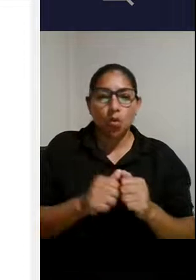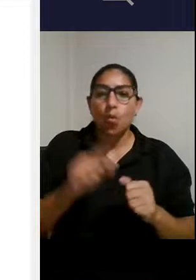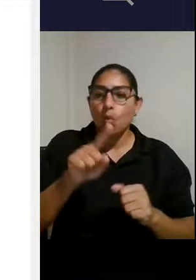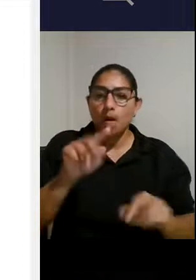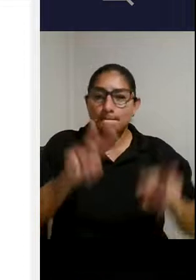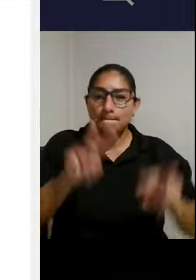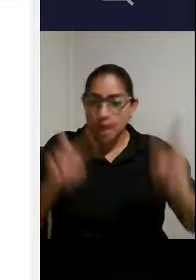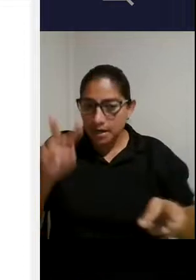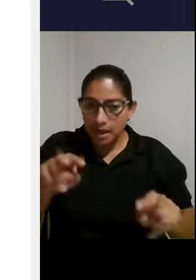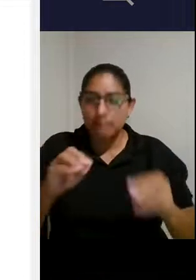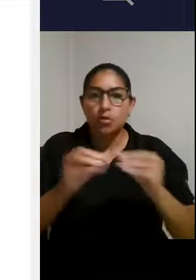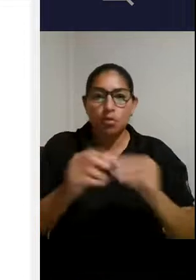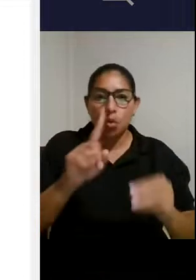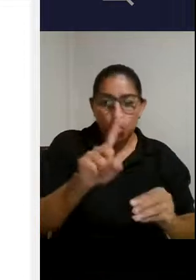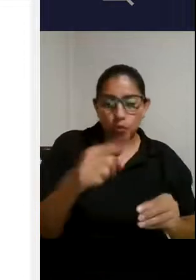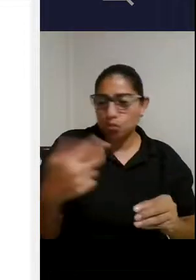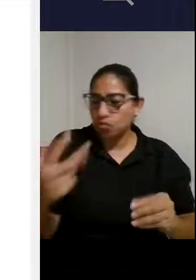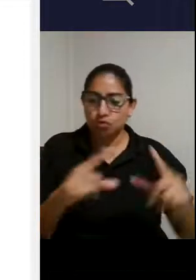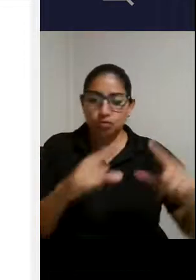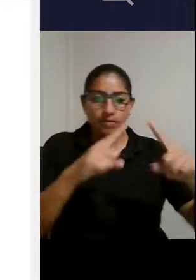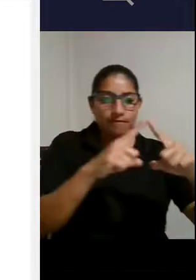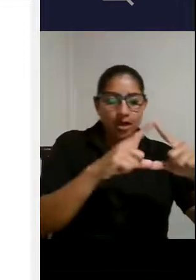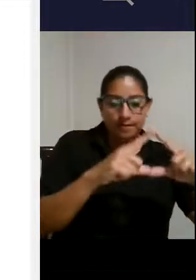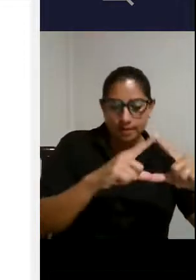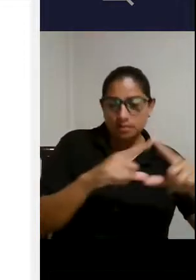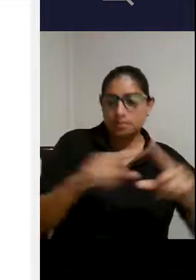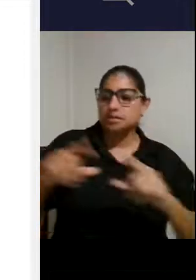otra variable. Entonces, una razón